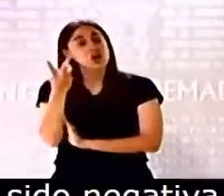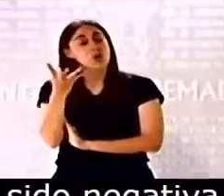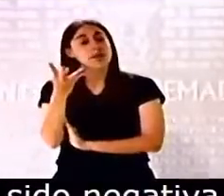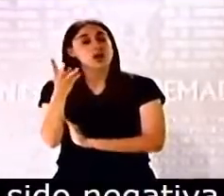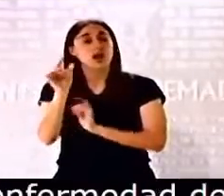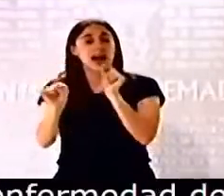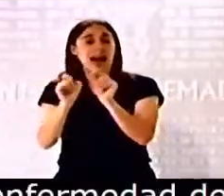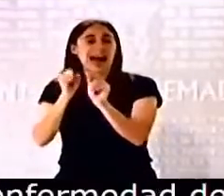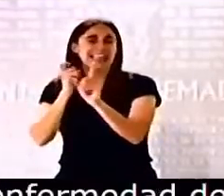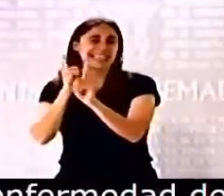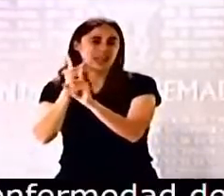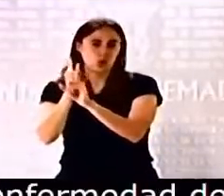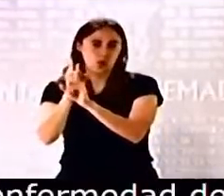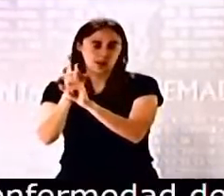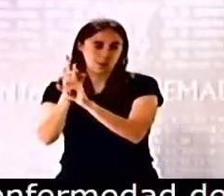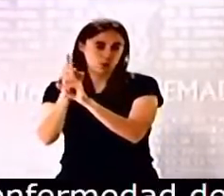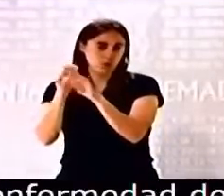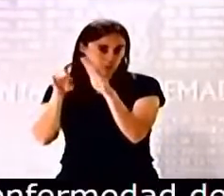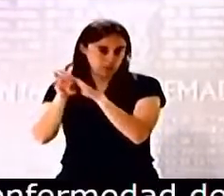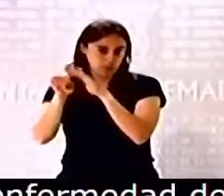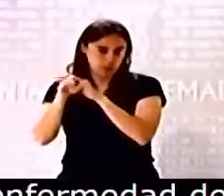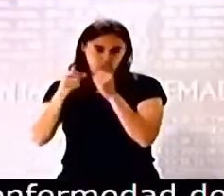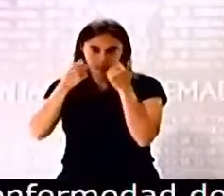de defensa frente a esa infección.